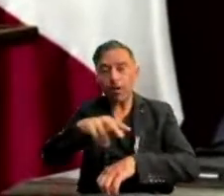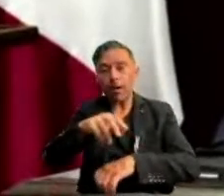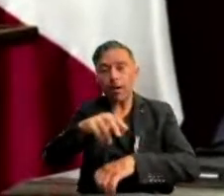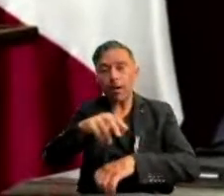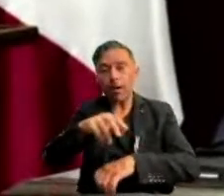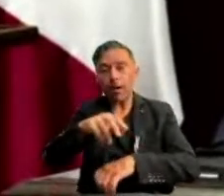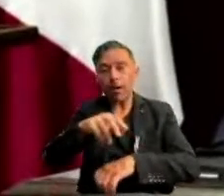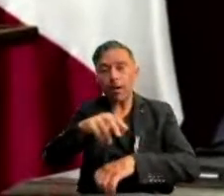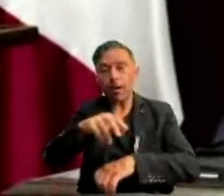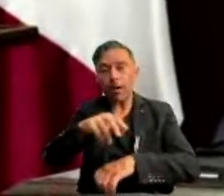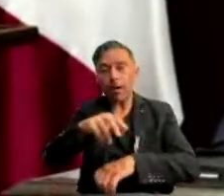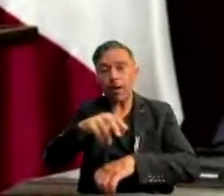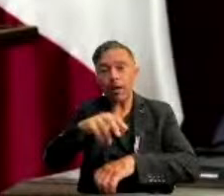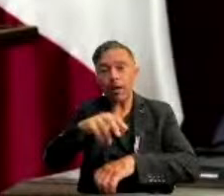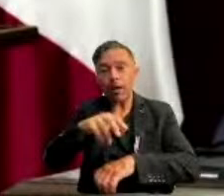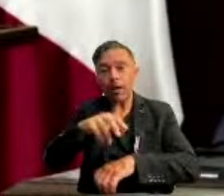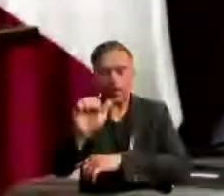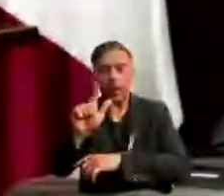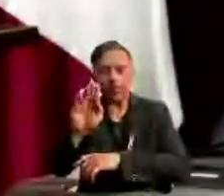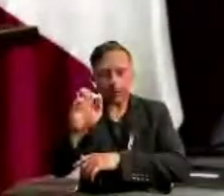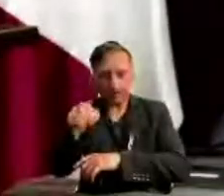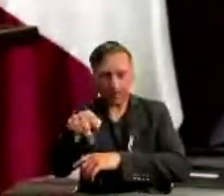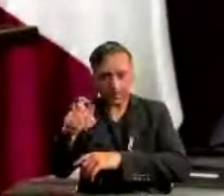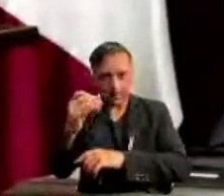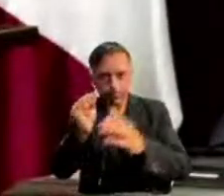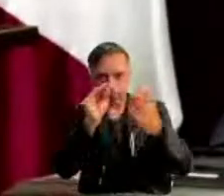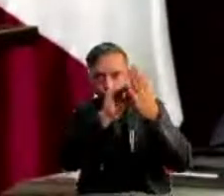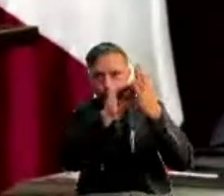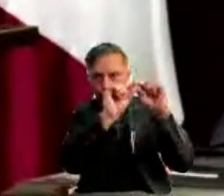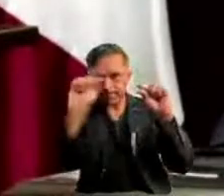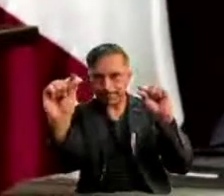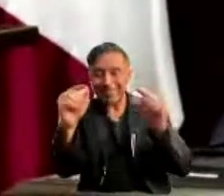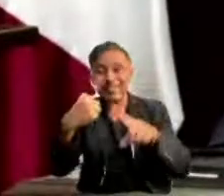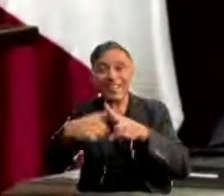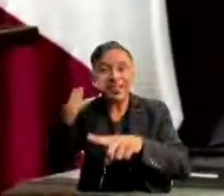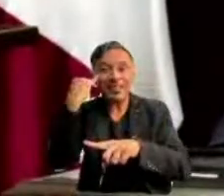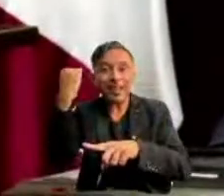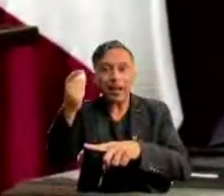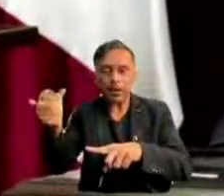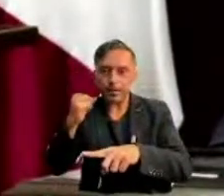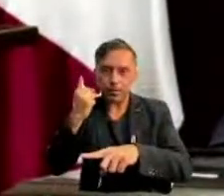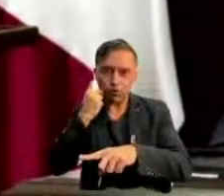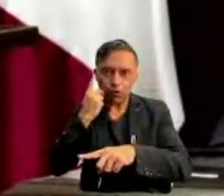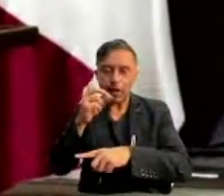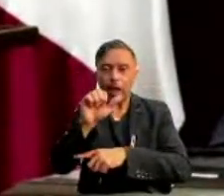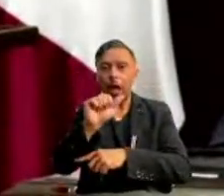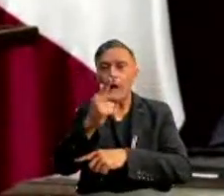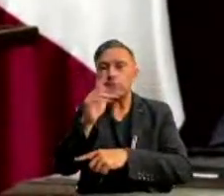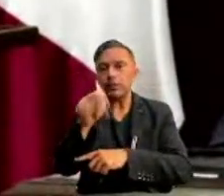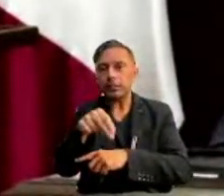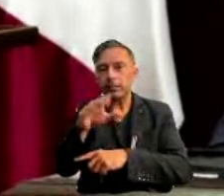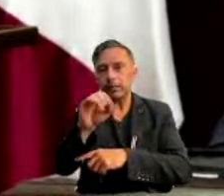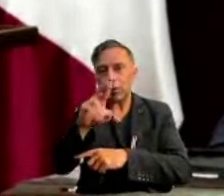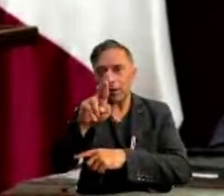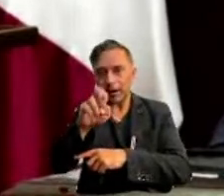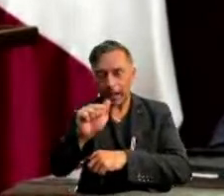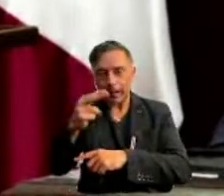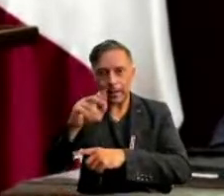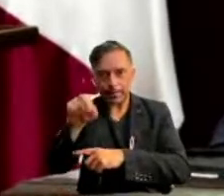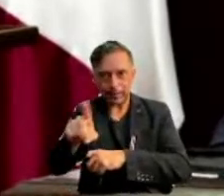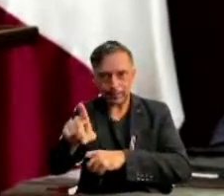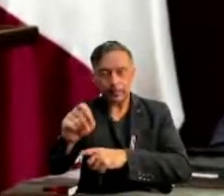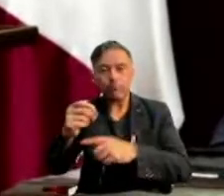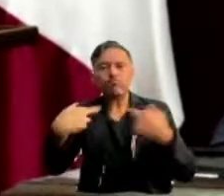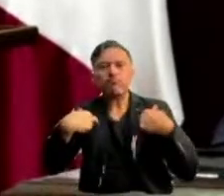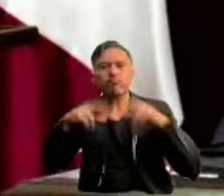Albarrán, presentada por el diputado Max Agustín Correa Hernández, en nombre del grupo parlamentario del Partido Morena. Queda en